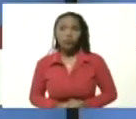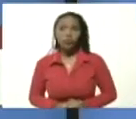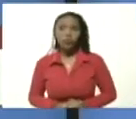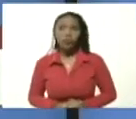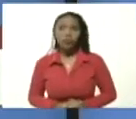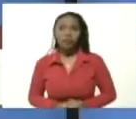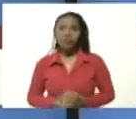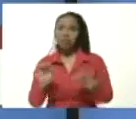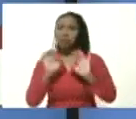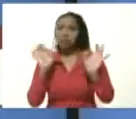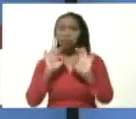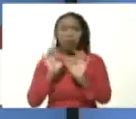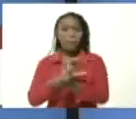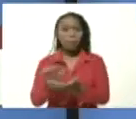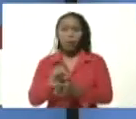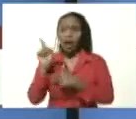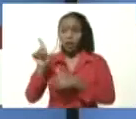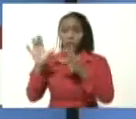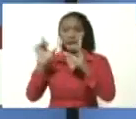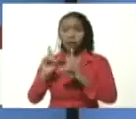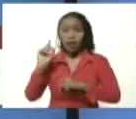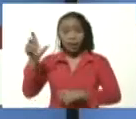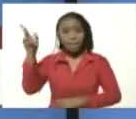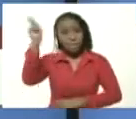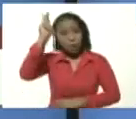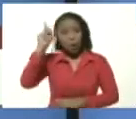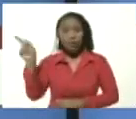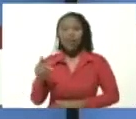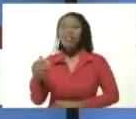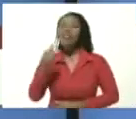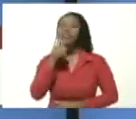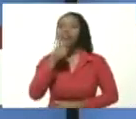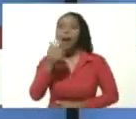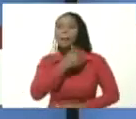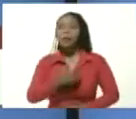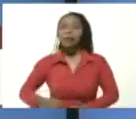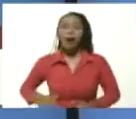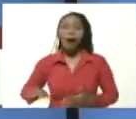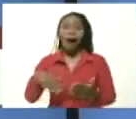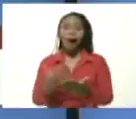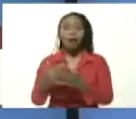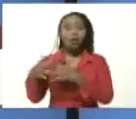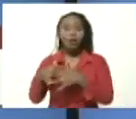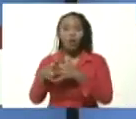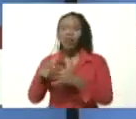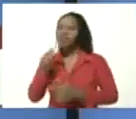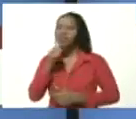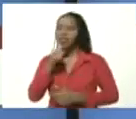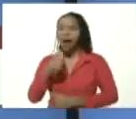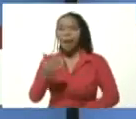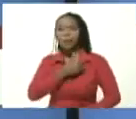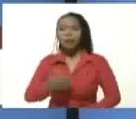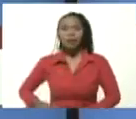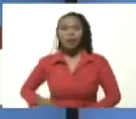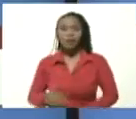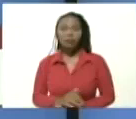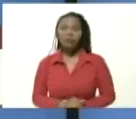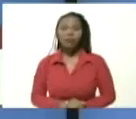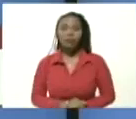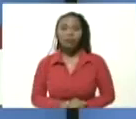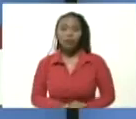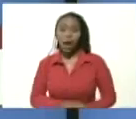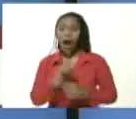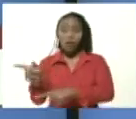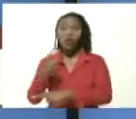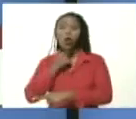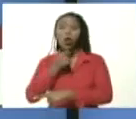Sin ningún problema, ellos pararon la decisión en Perú, quién era el presidente, hasta que Estados Unidos dijeron quién era el presidente. Eso es lo que